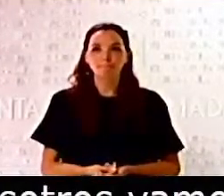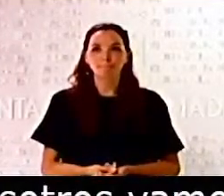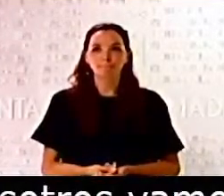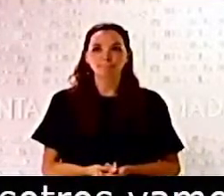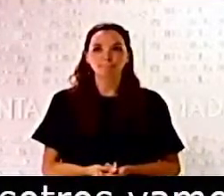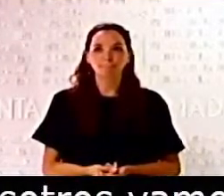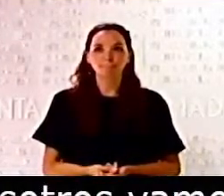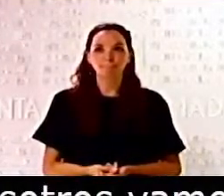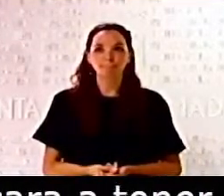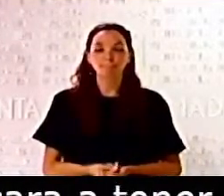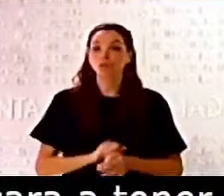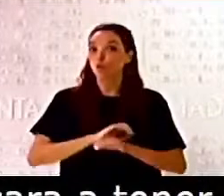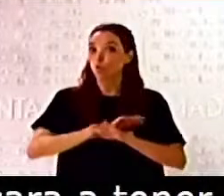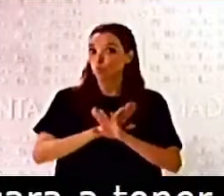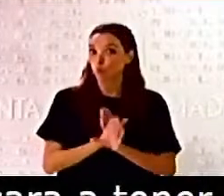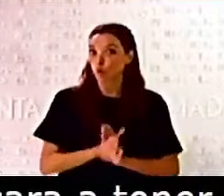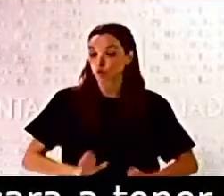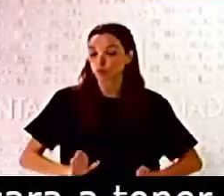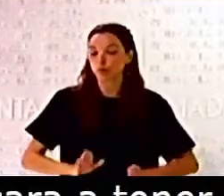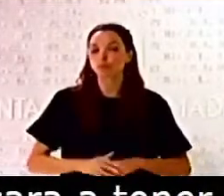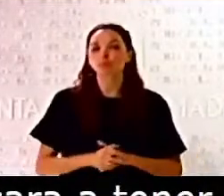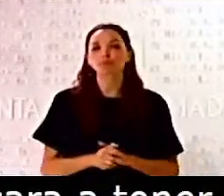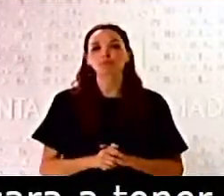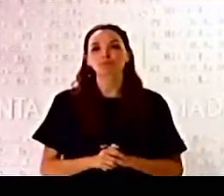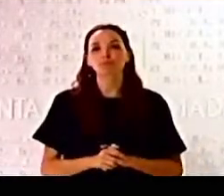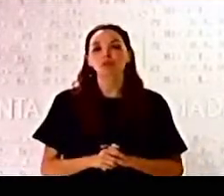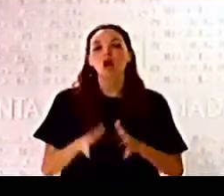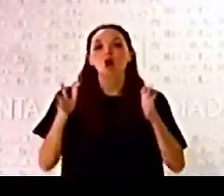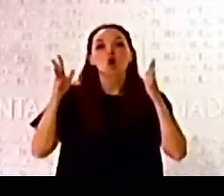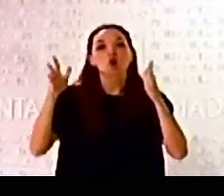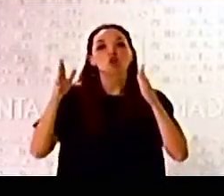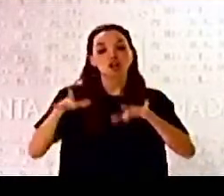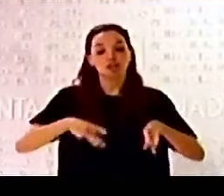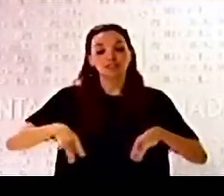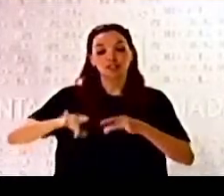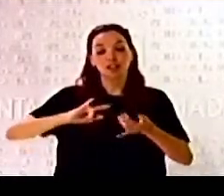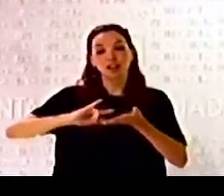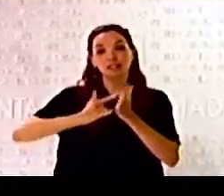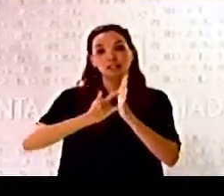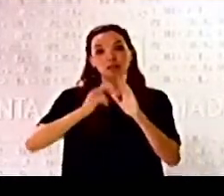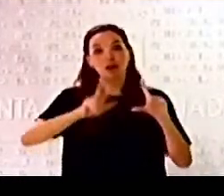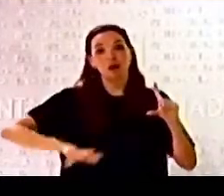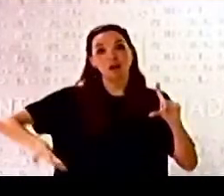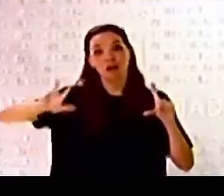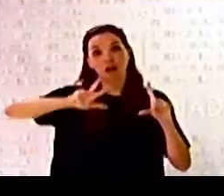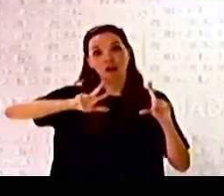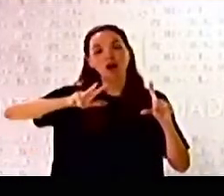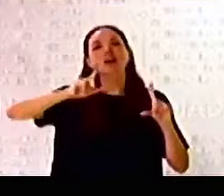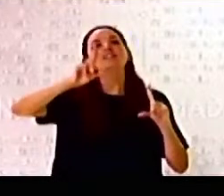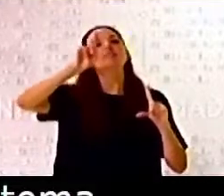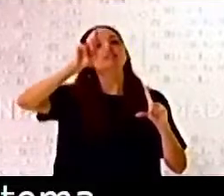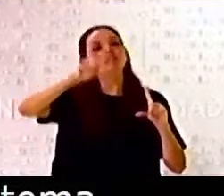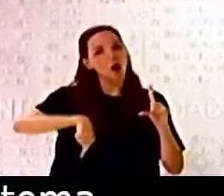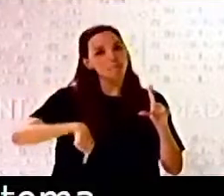Y por último, el Consejo Interterritorial del Sistema Nacional de Salud también ha